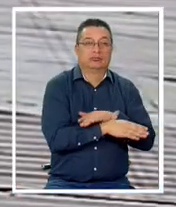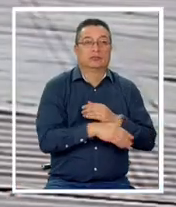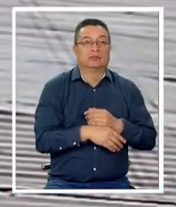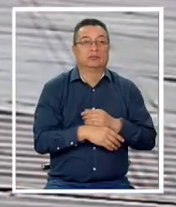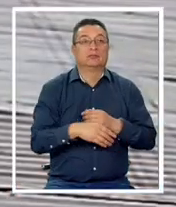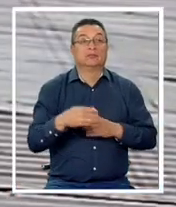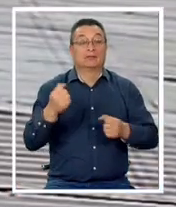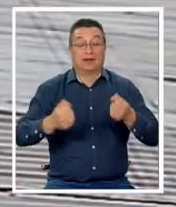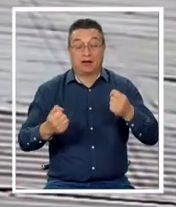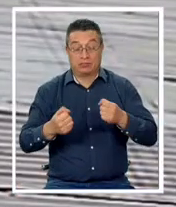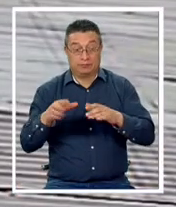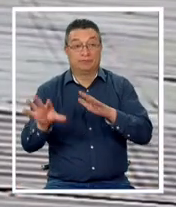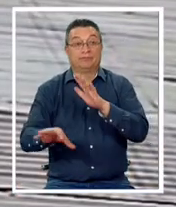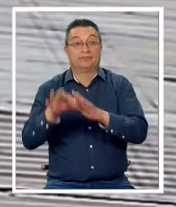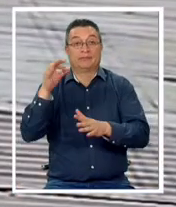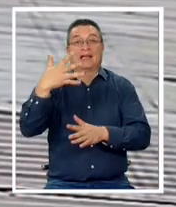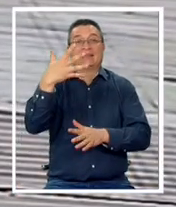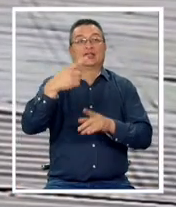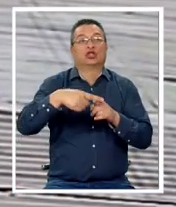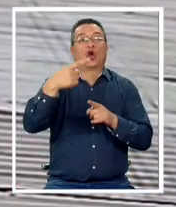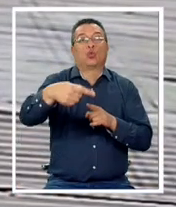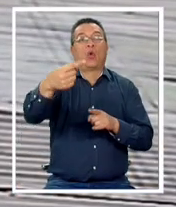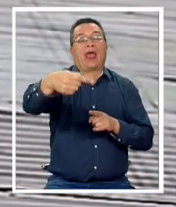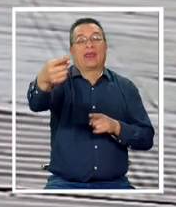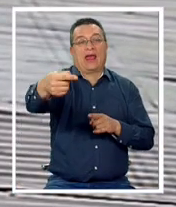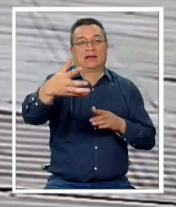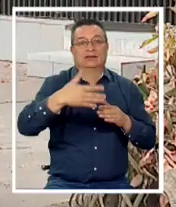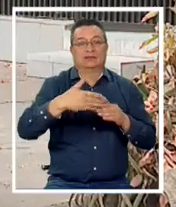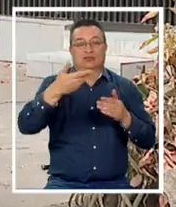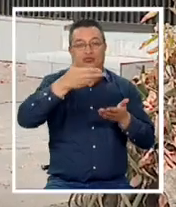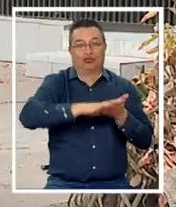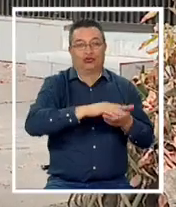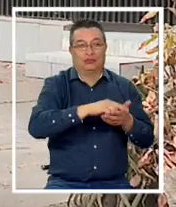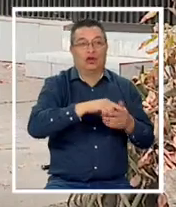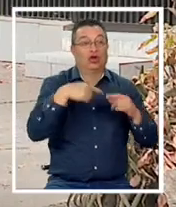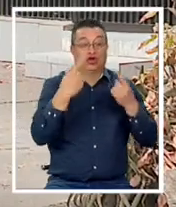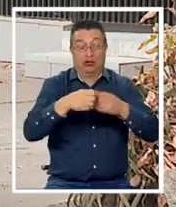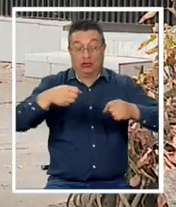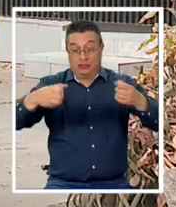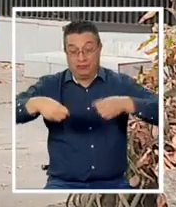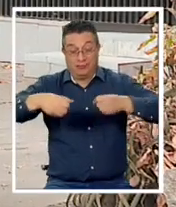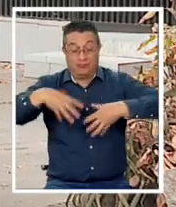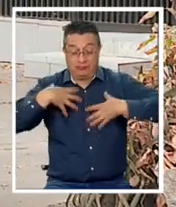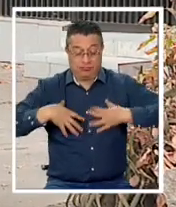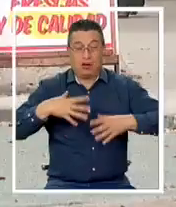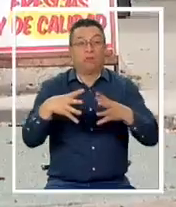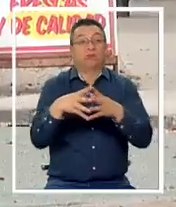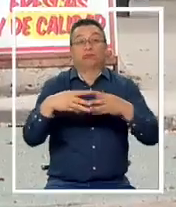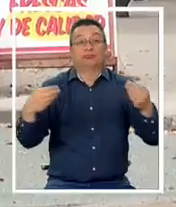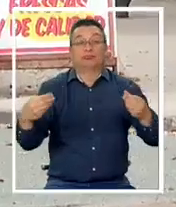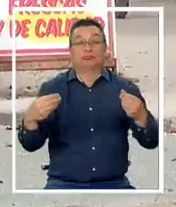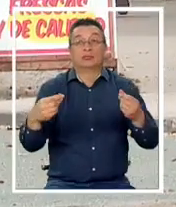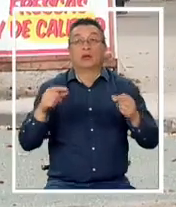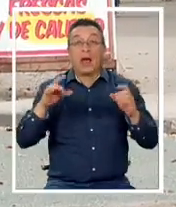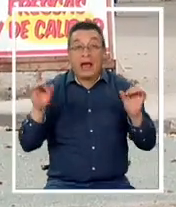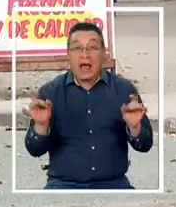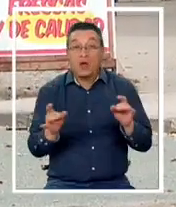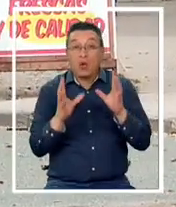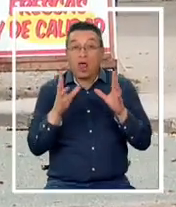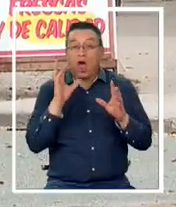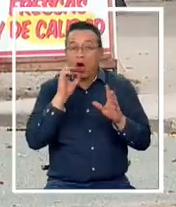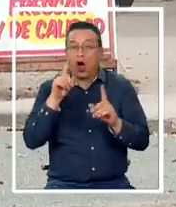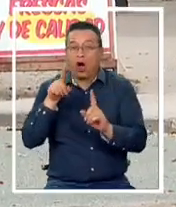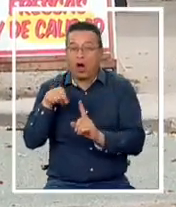La camioneta fue encontrada a 5 cuadras del crimen. Toda la mercadería del vehículo desapareció. ¿Fue algo fortuito o lo